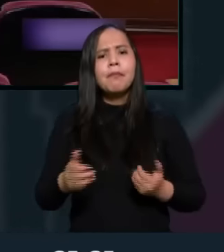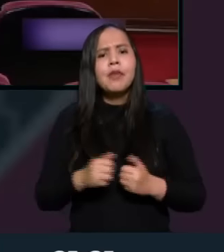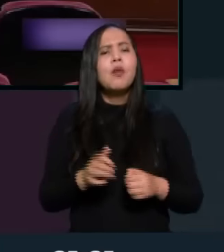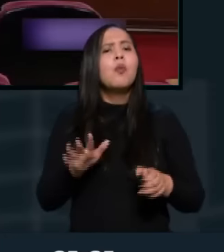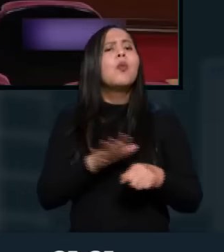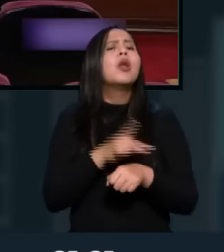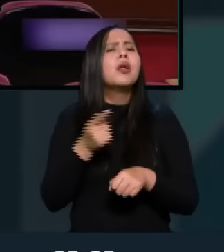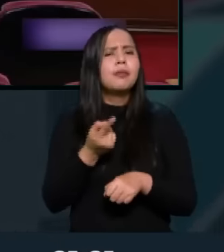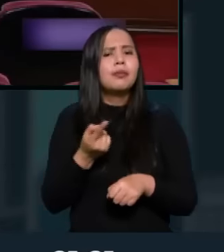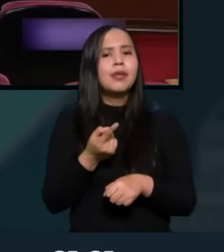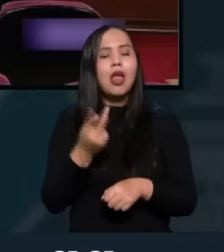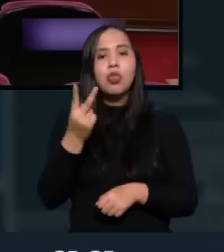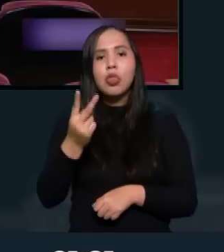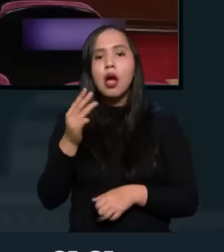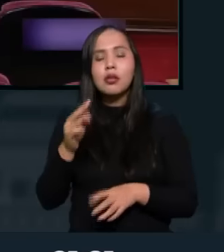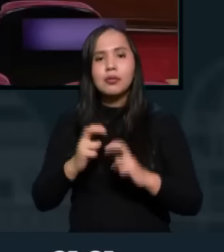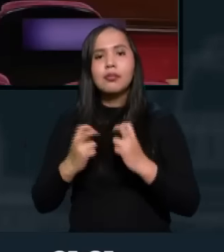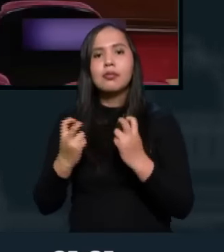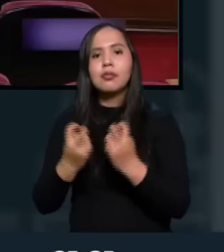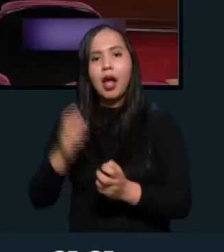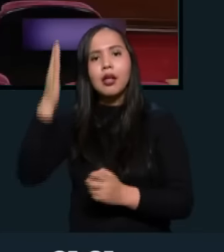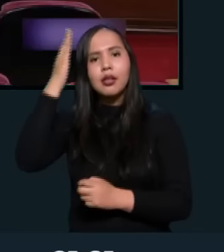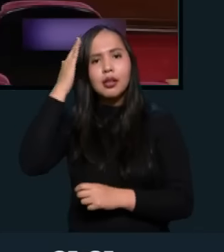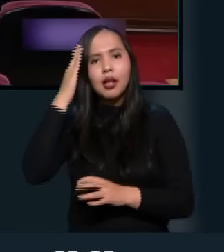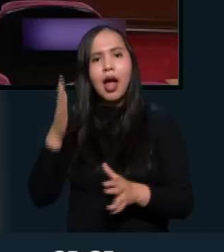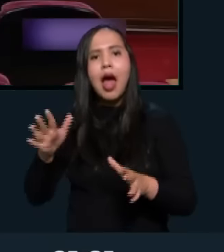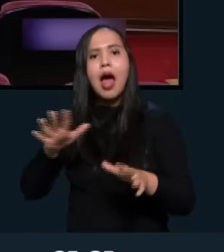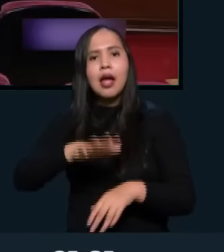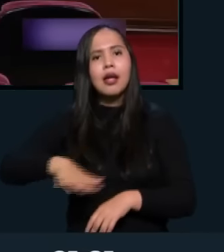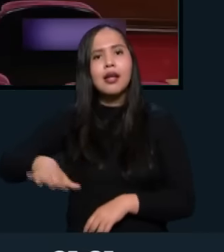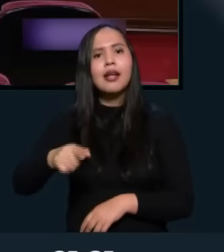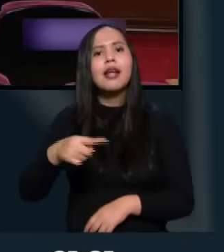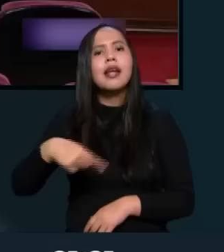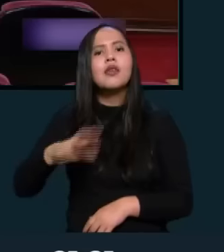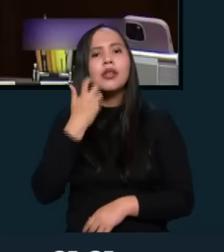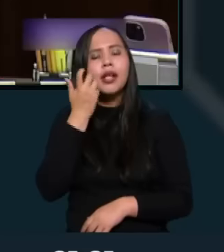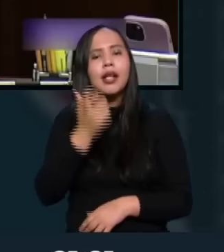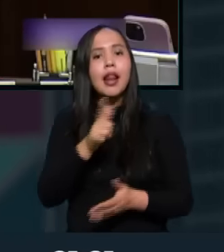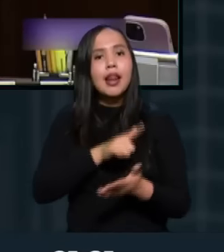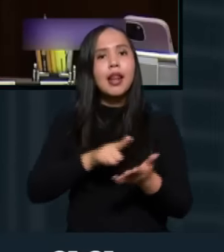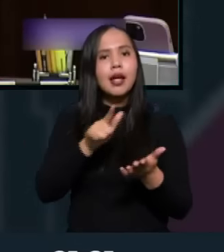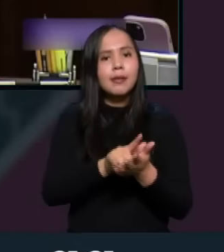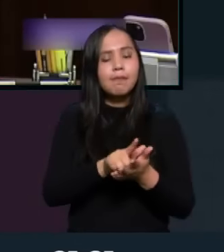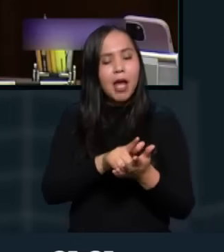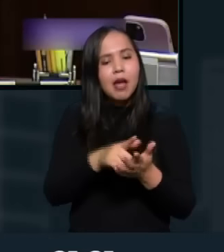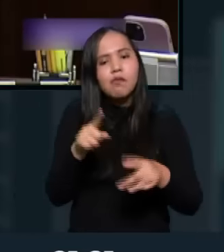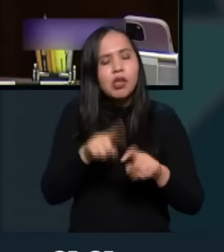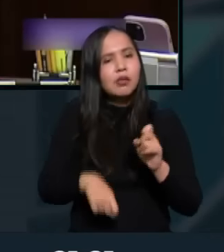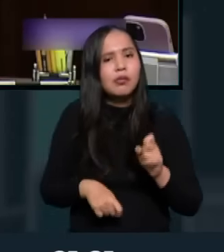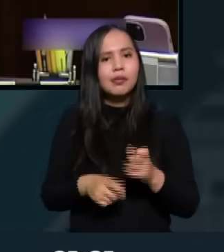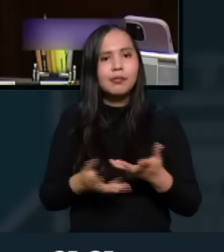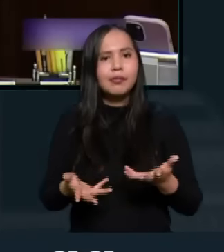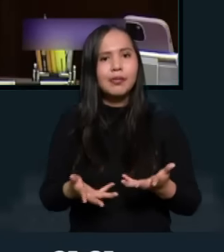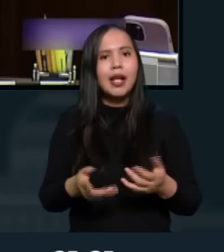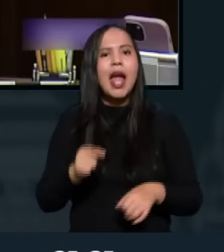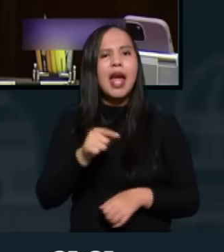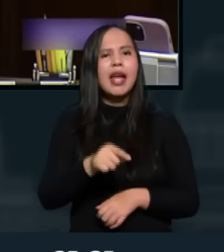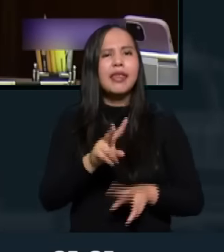es porque 2 ministros de la Corte en una sala determinaron invalidar una ley federal en materia de